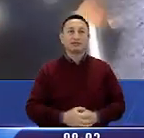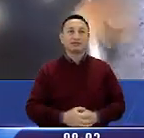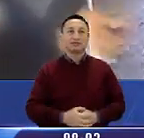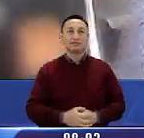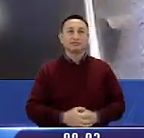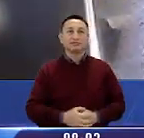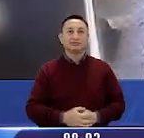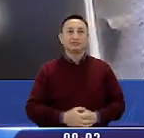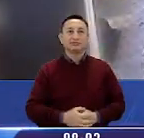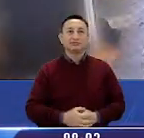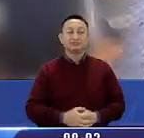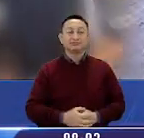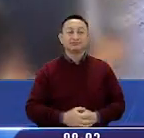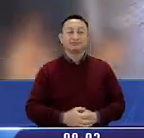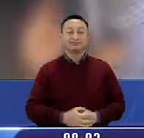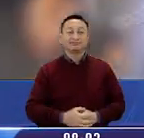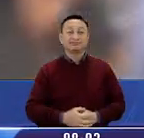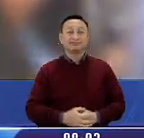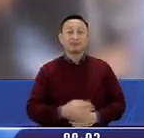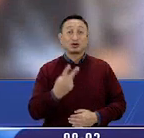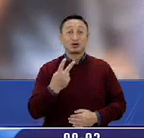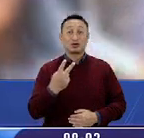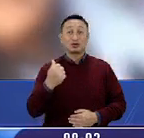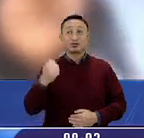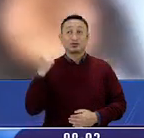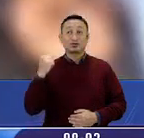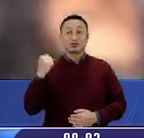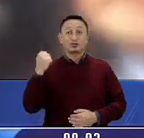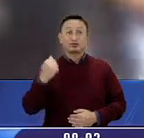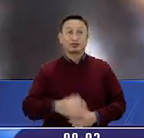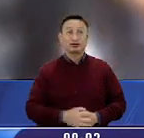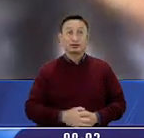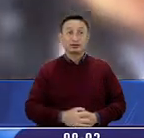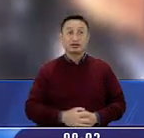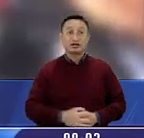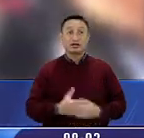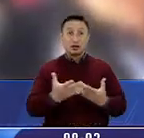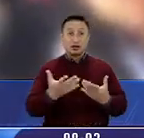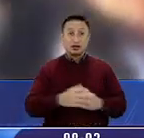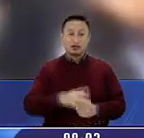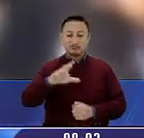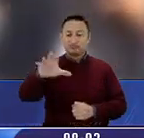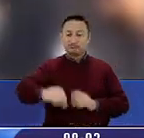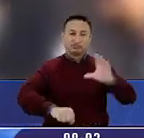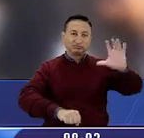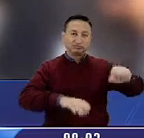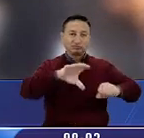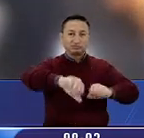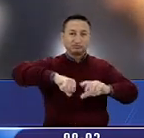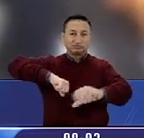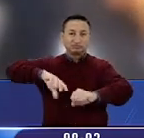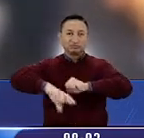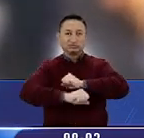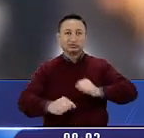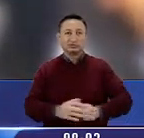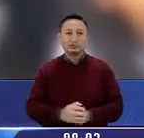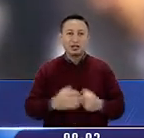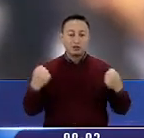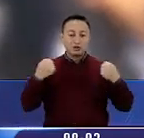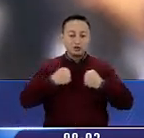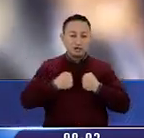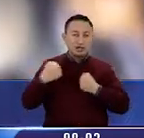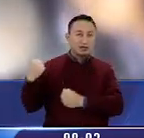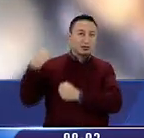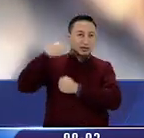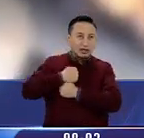la ayudante. Otros antisociales van a bordo. De a poco les quitan las pertenencias a los usuarios. Mochilas,